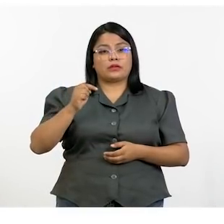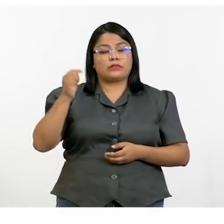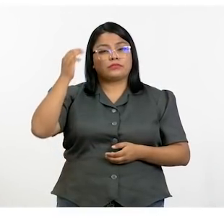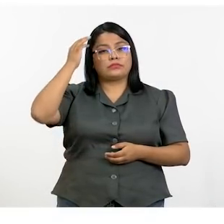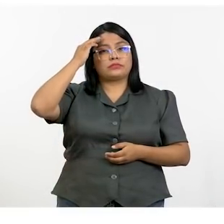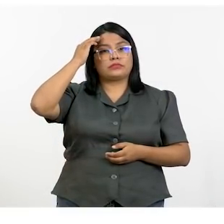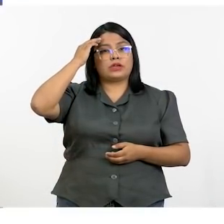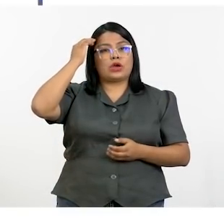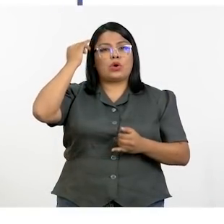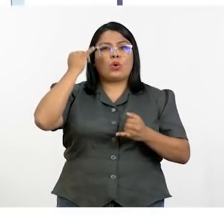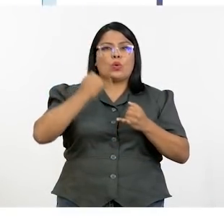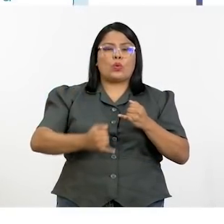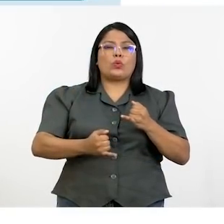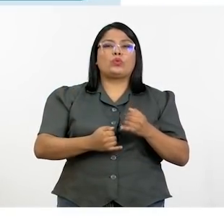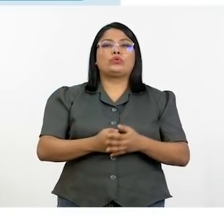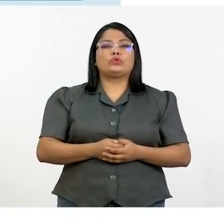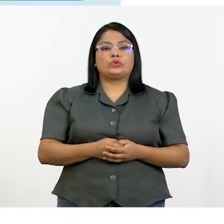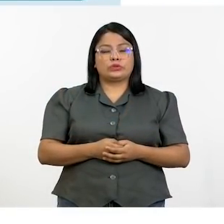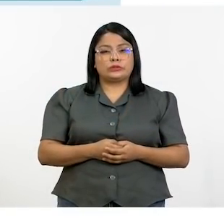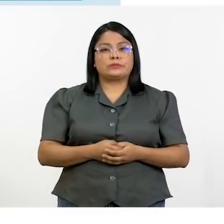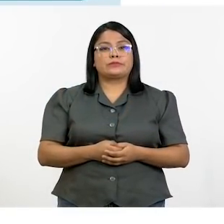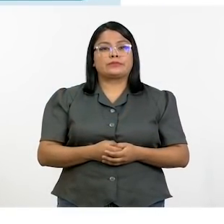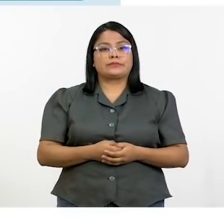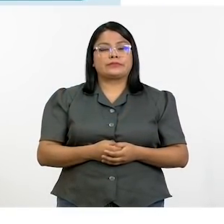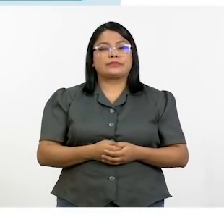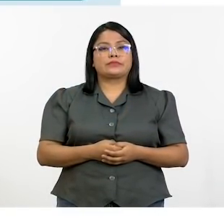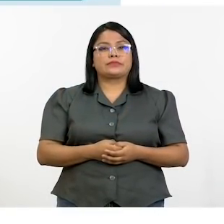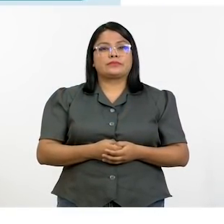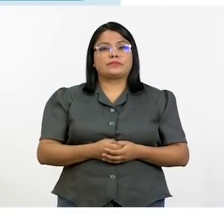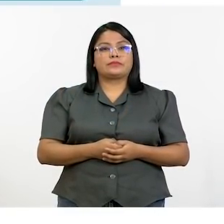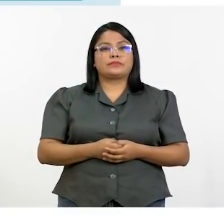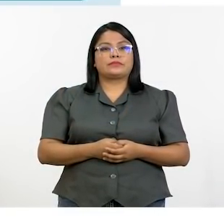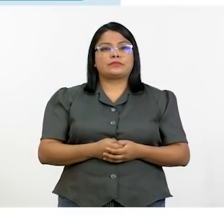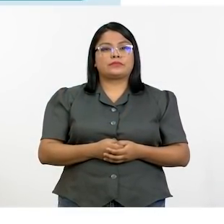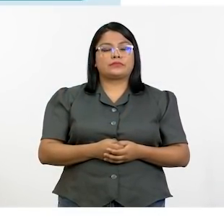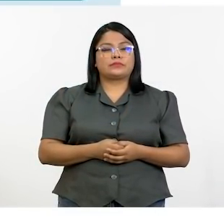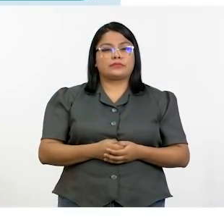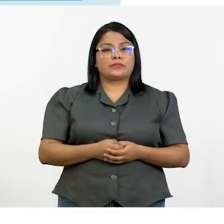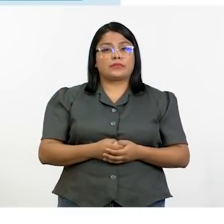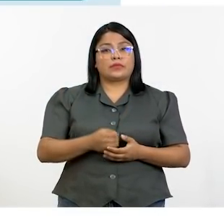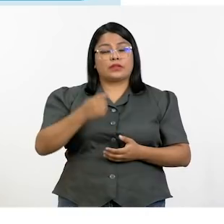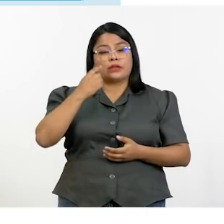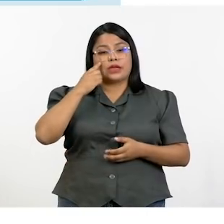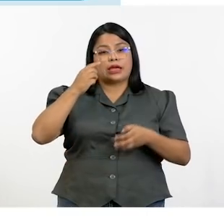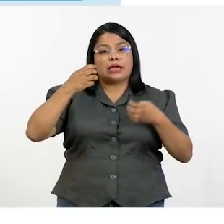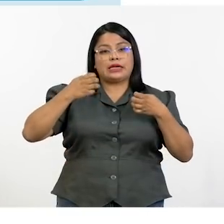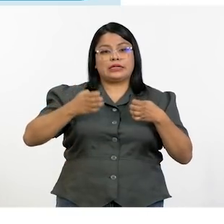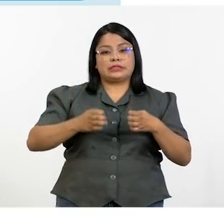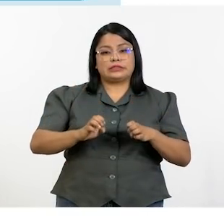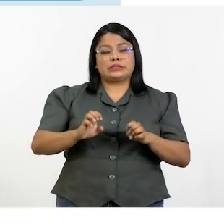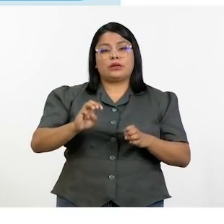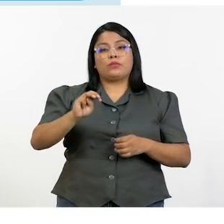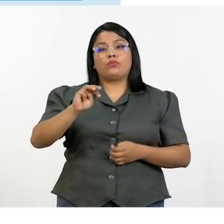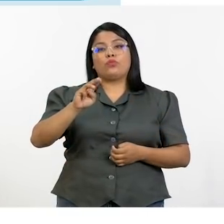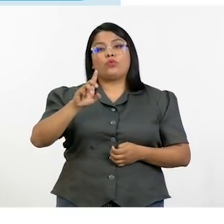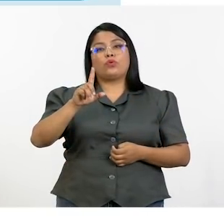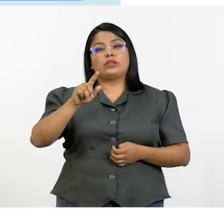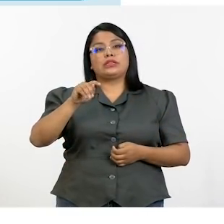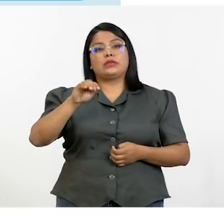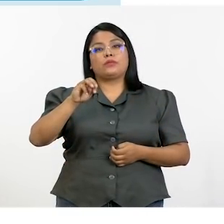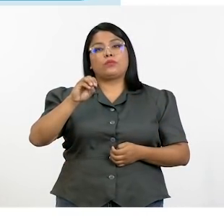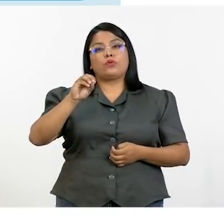Ahora conozcamos el último apartado de las orientaciones específicas, que corresponde a la estrategia